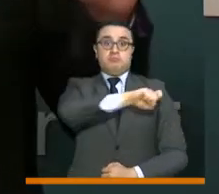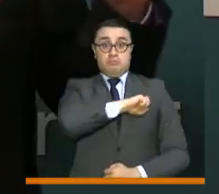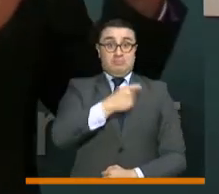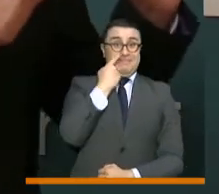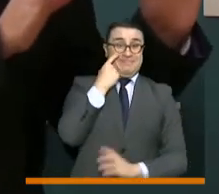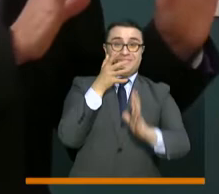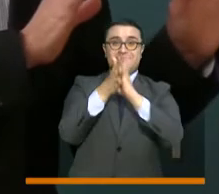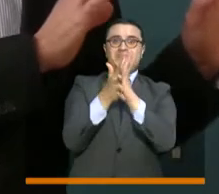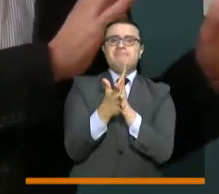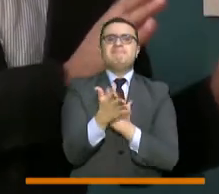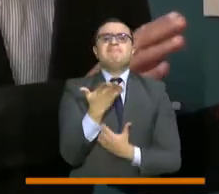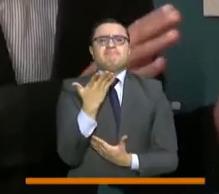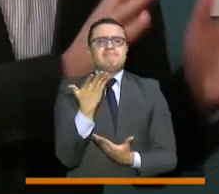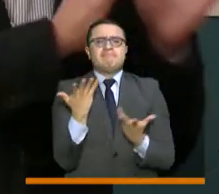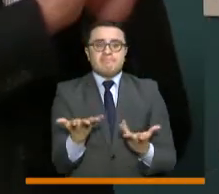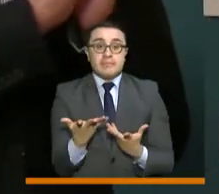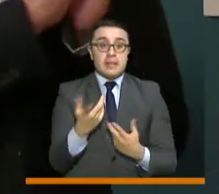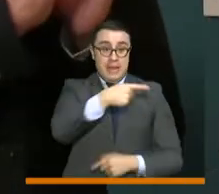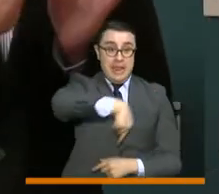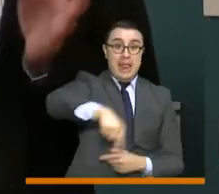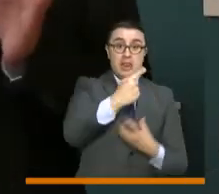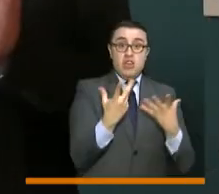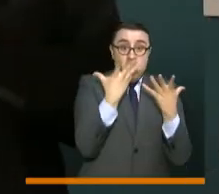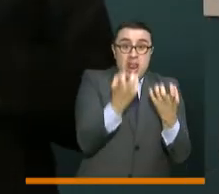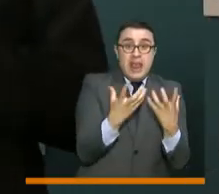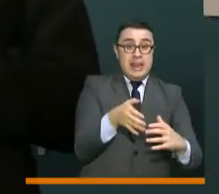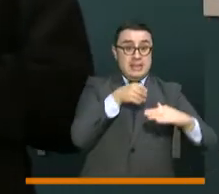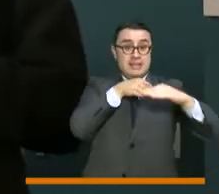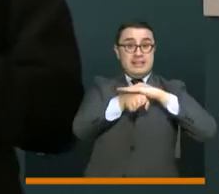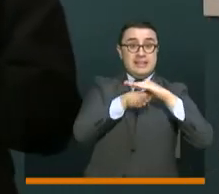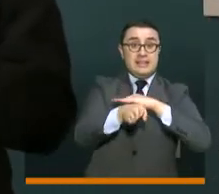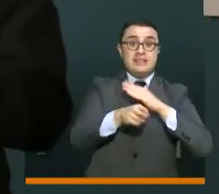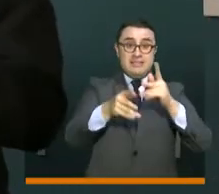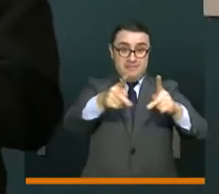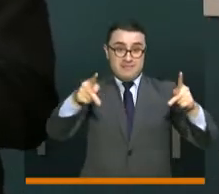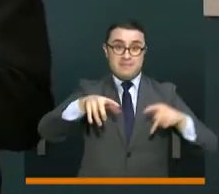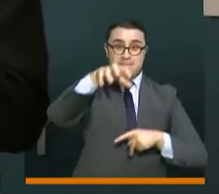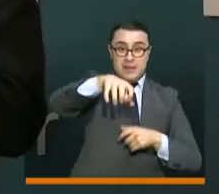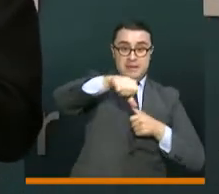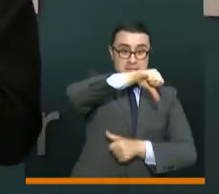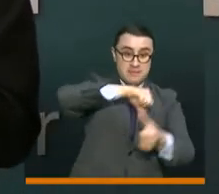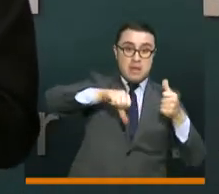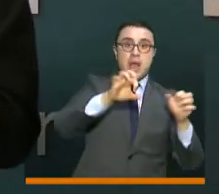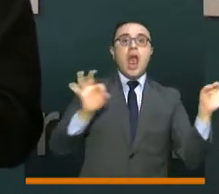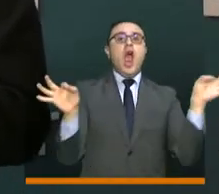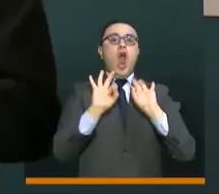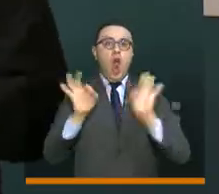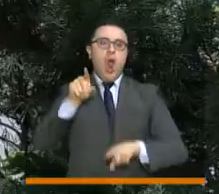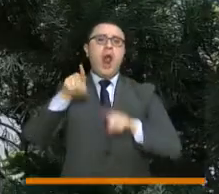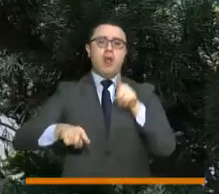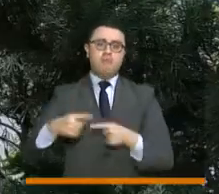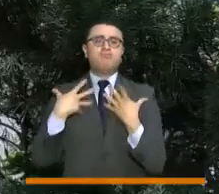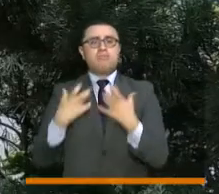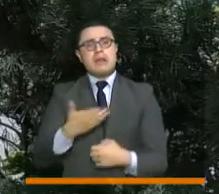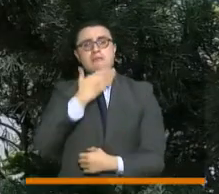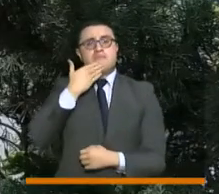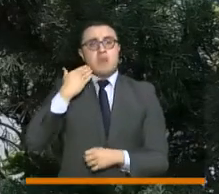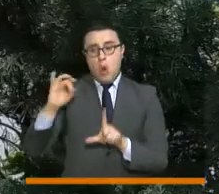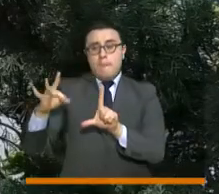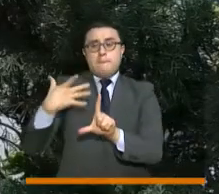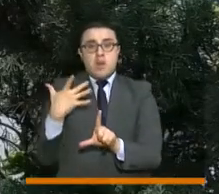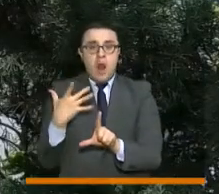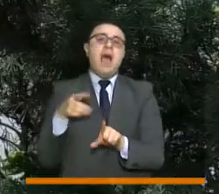mezcla de quienes quisieran la parte presencial, la de alternancia o conservar la remota. Como profesor,